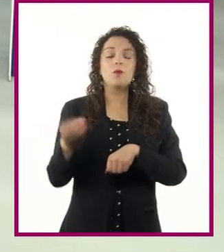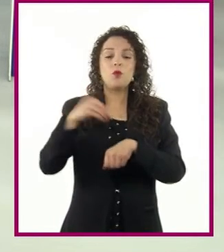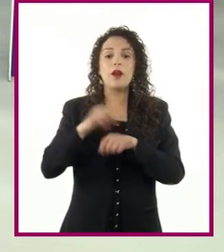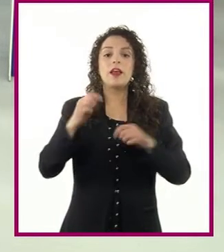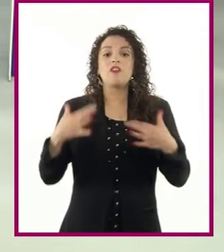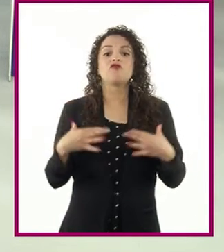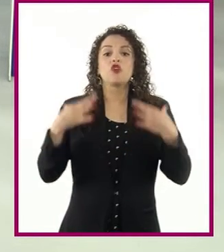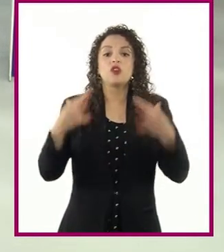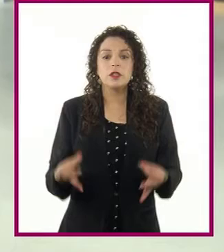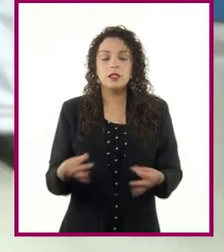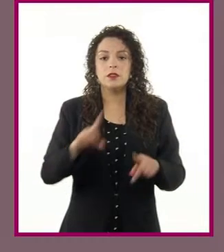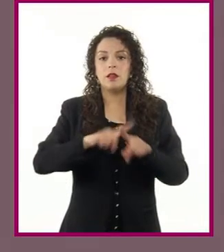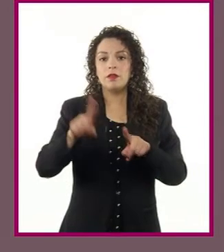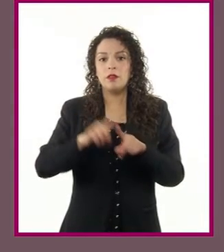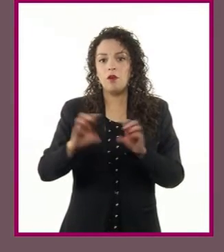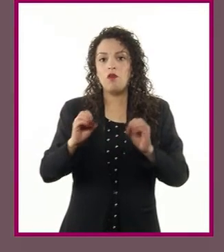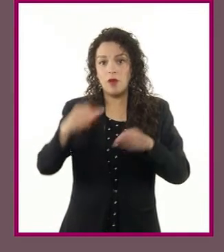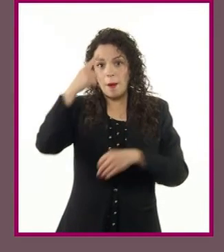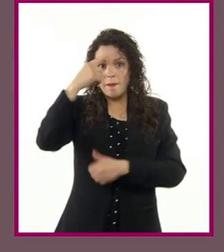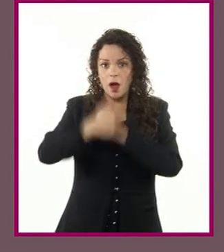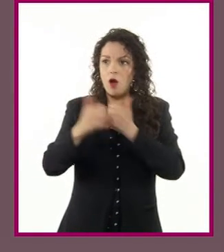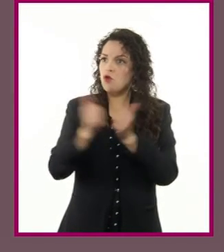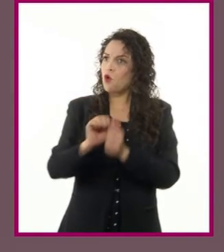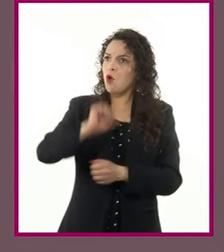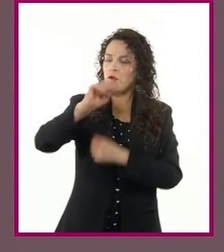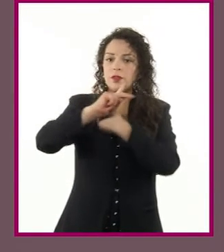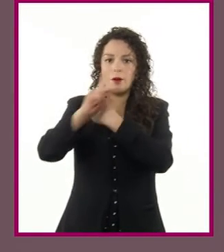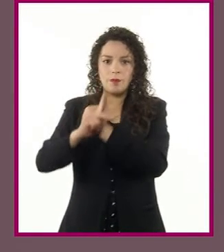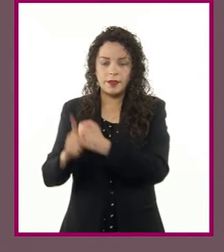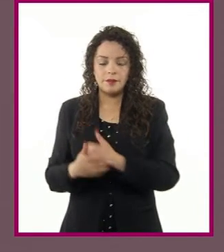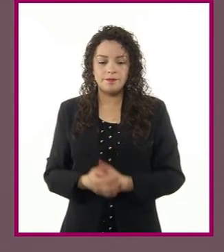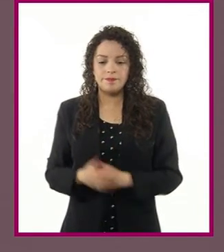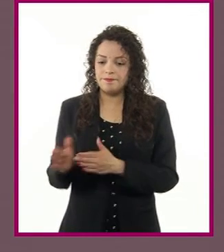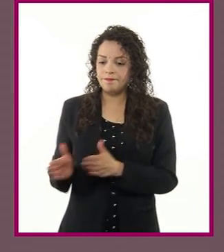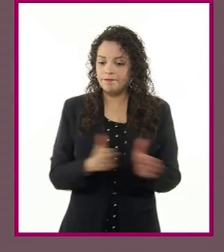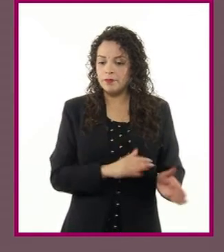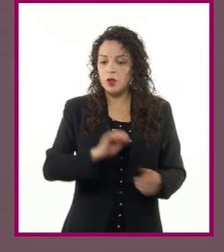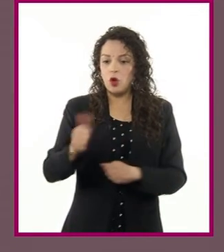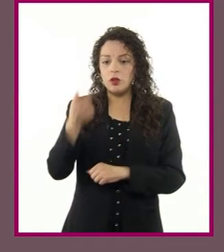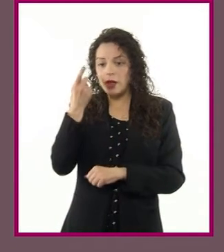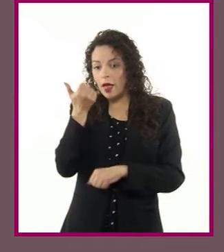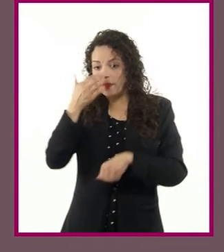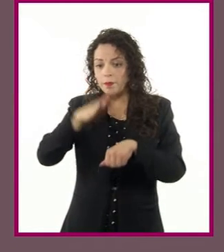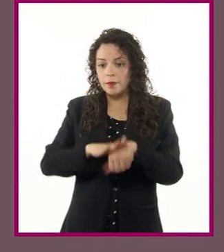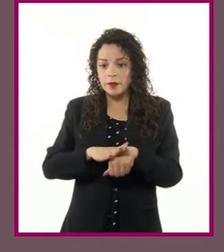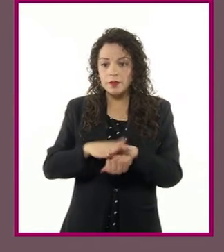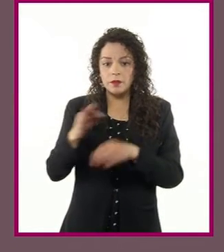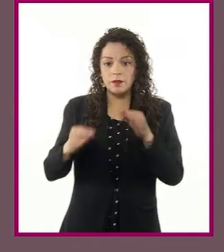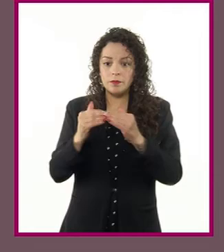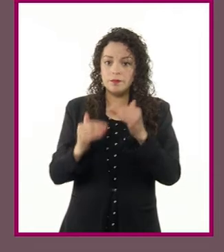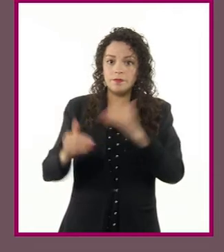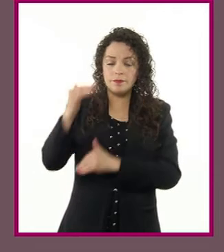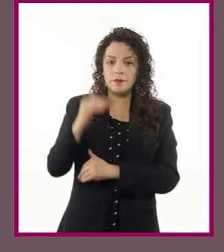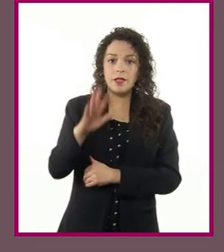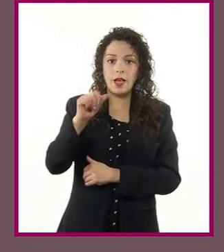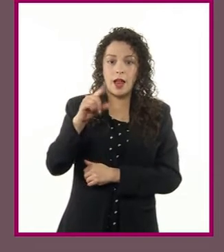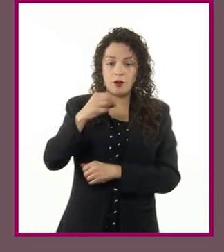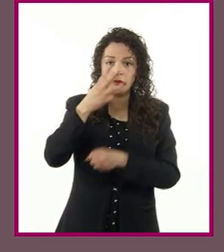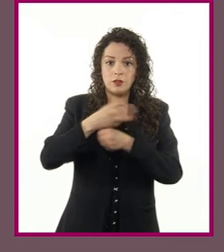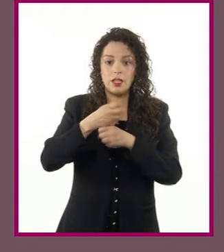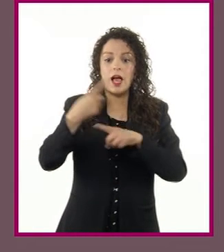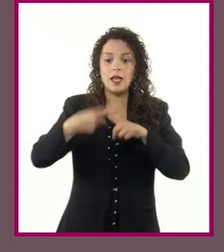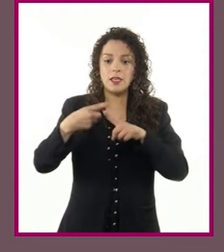las de otros países. Otro ministro de la administración de Carlos III fue el conde